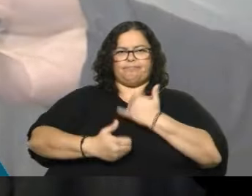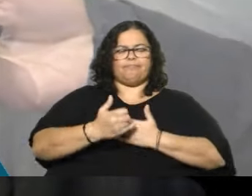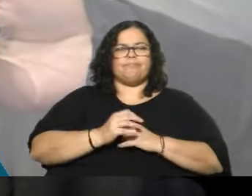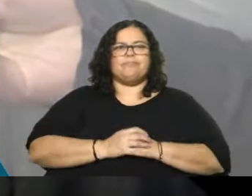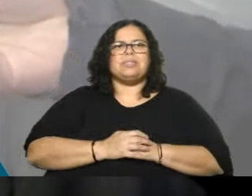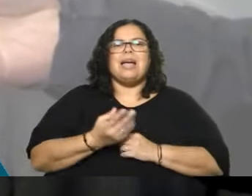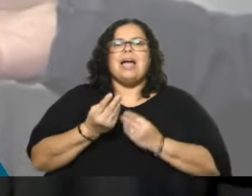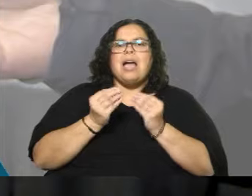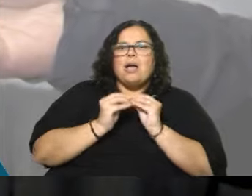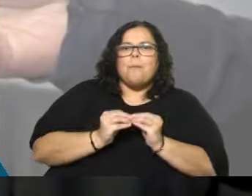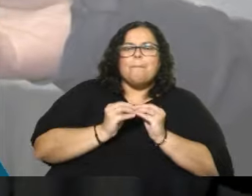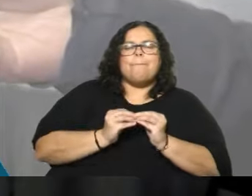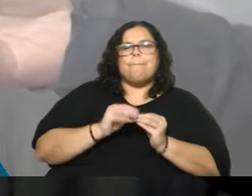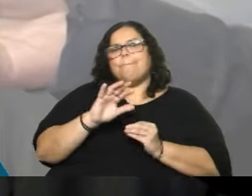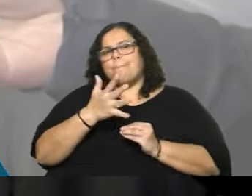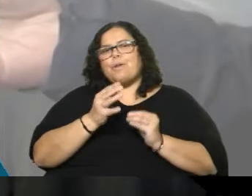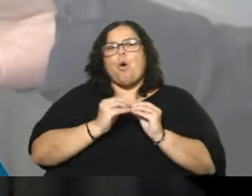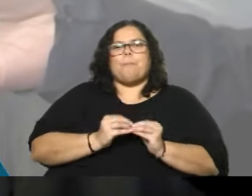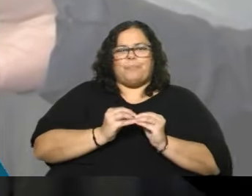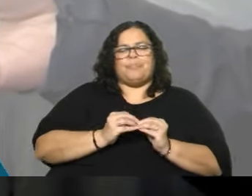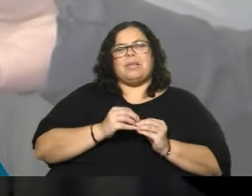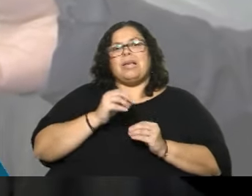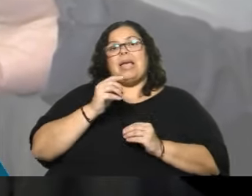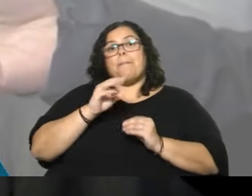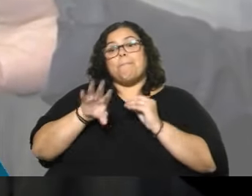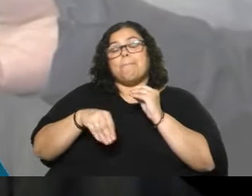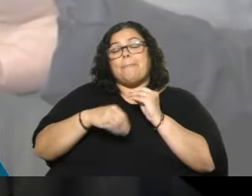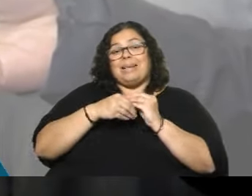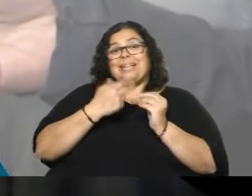la jubilación calculada al momento de la jubilación y 3 años más